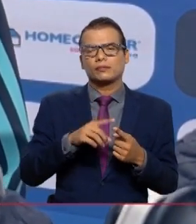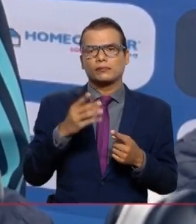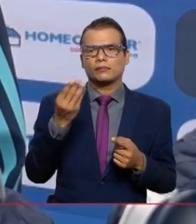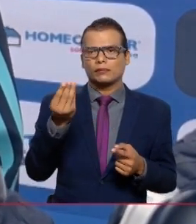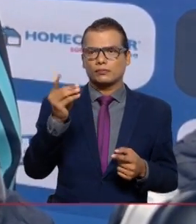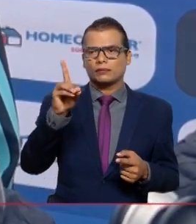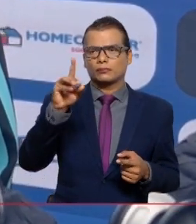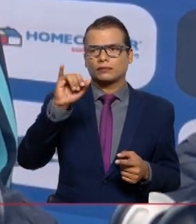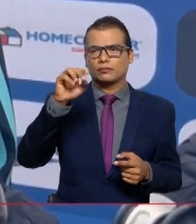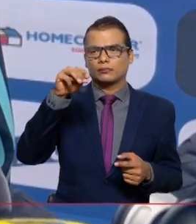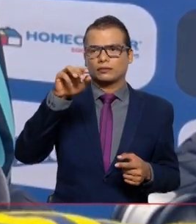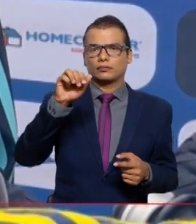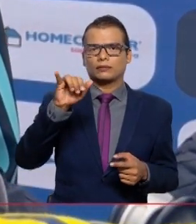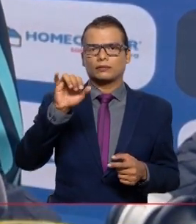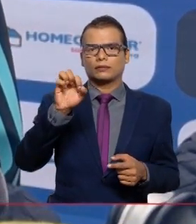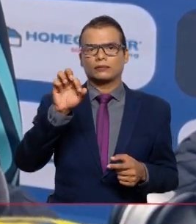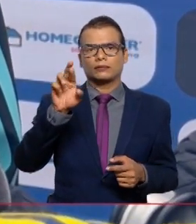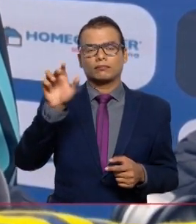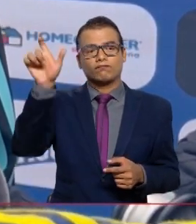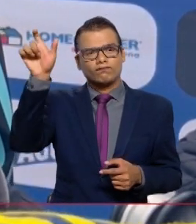muy gentilmente el presidente